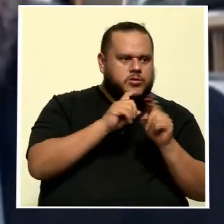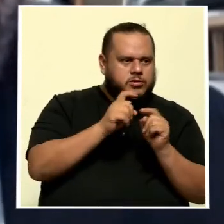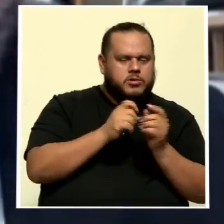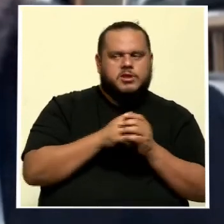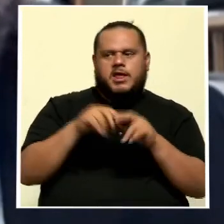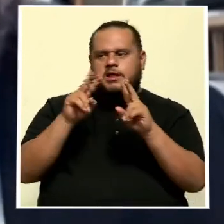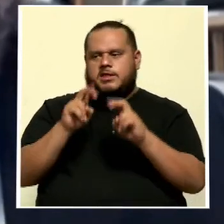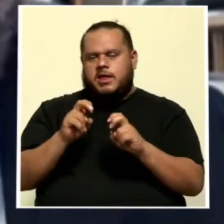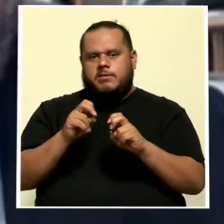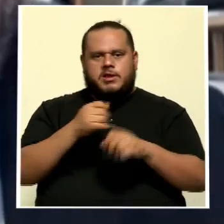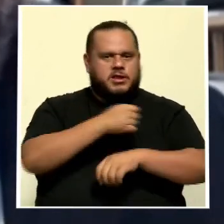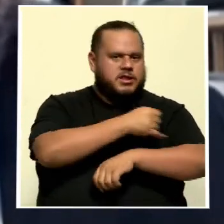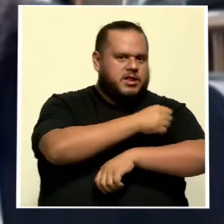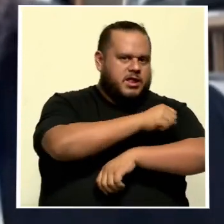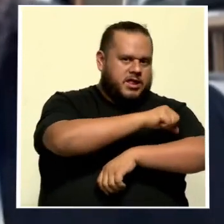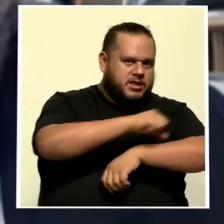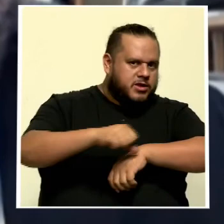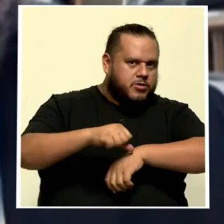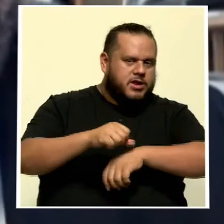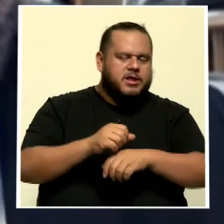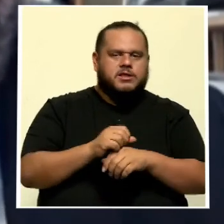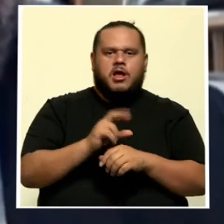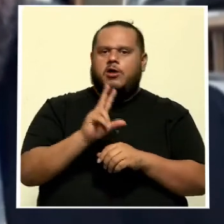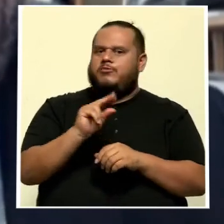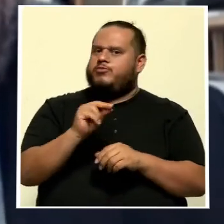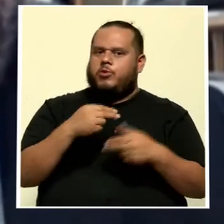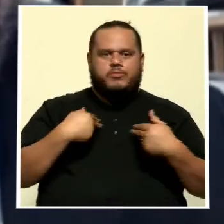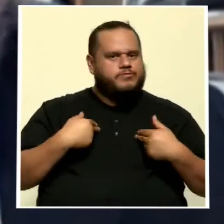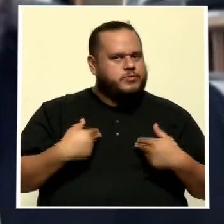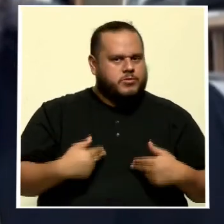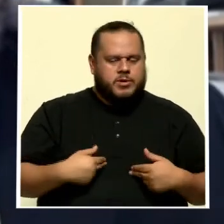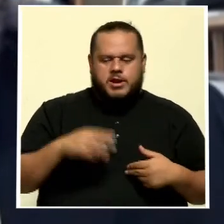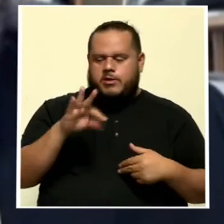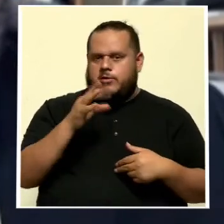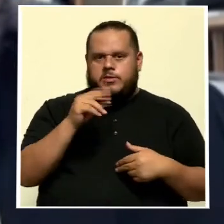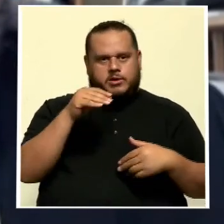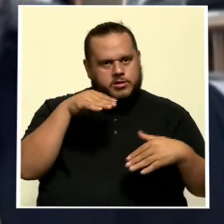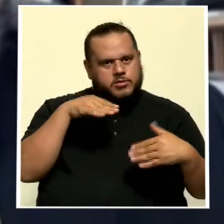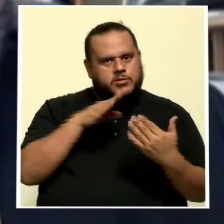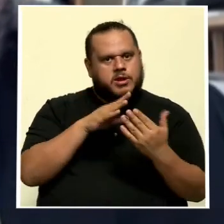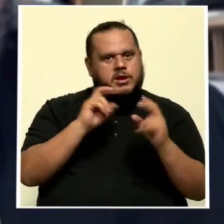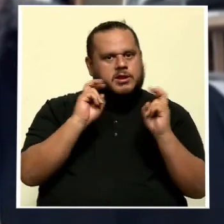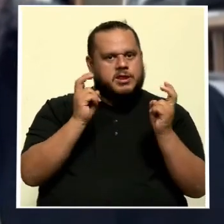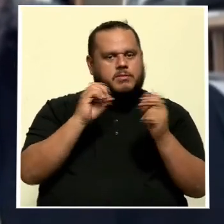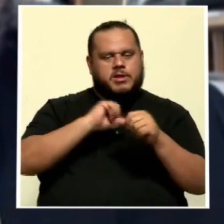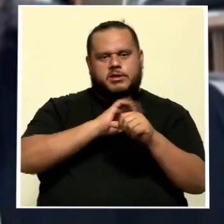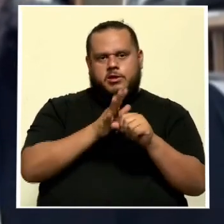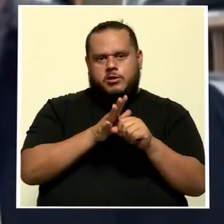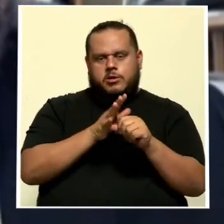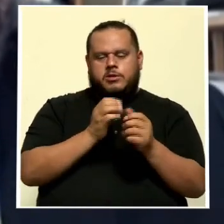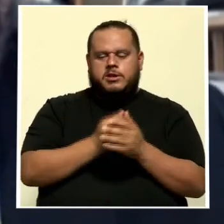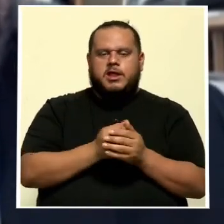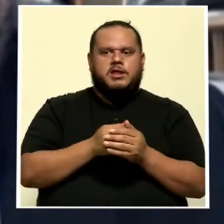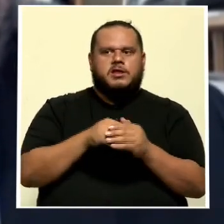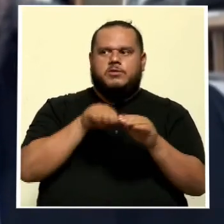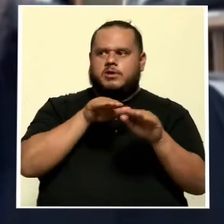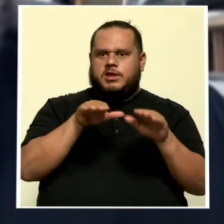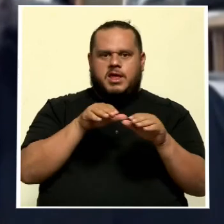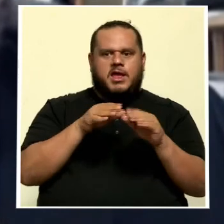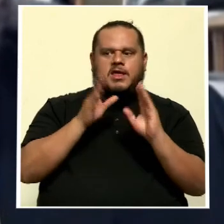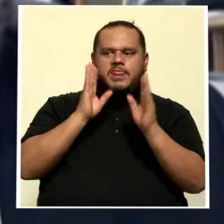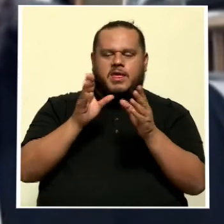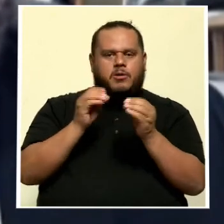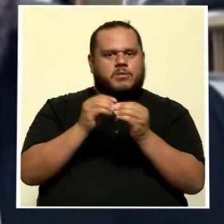cirugías, son inhumanas. El modo en que no ha podido enfrentar el tema del COVID, sino que dejó a más gente sin